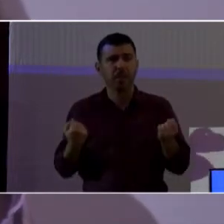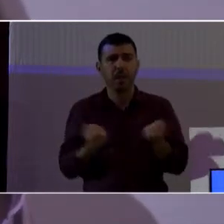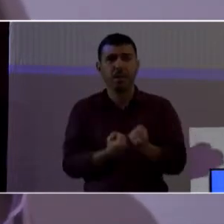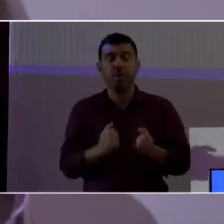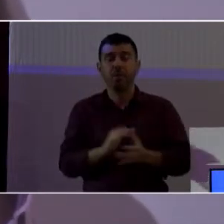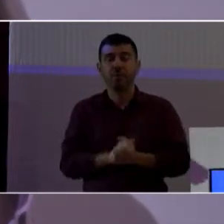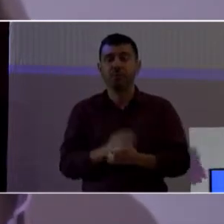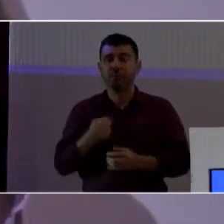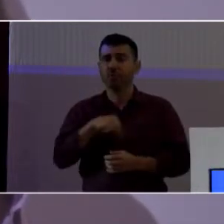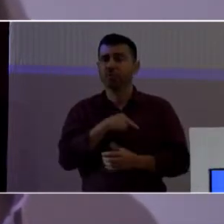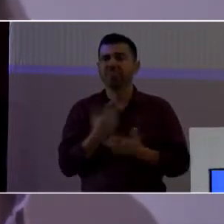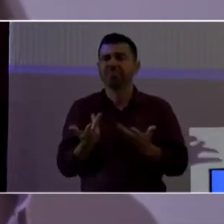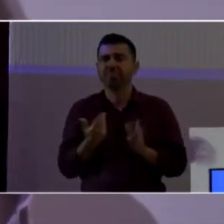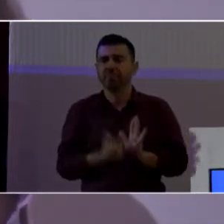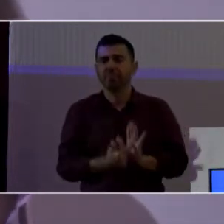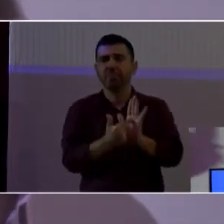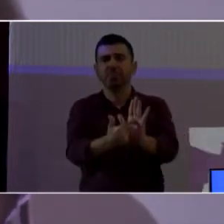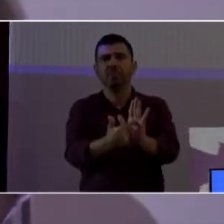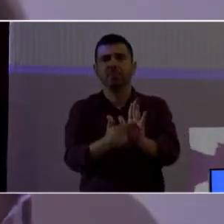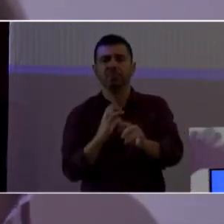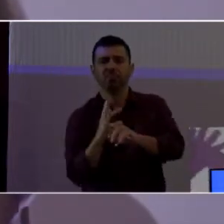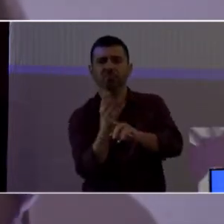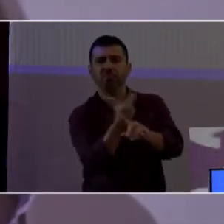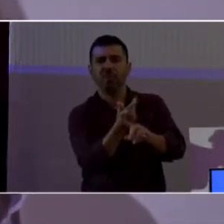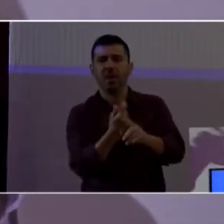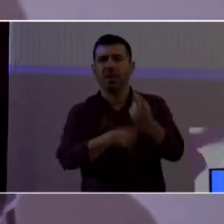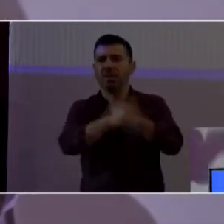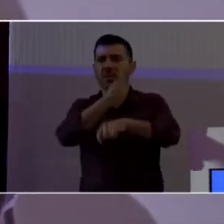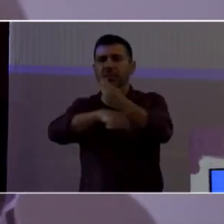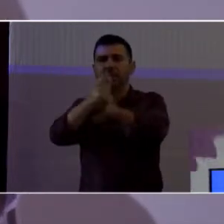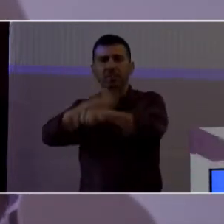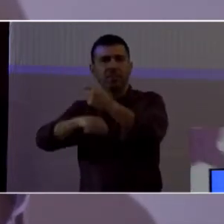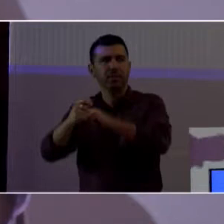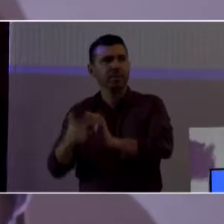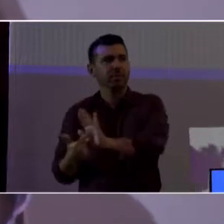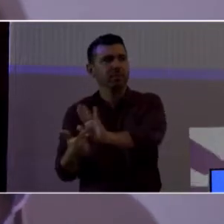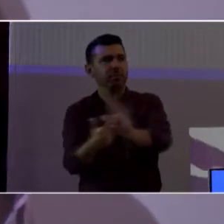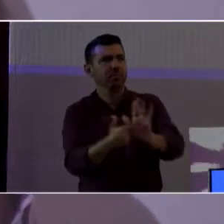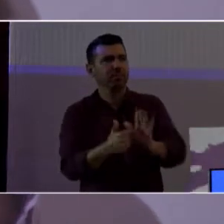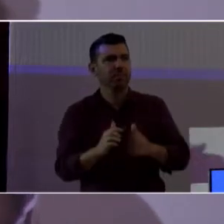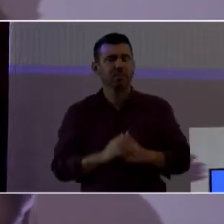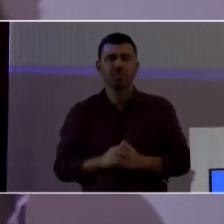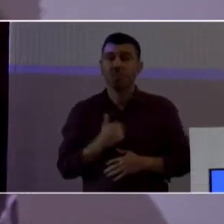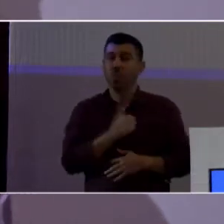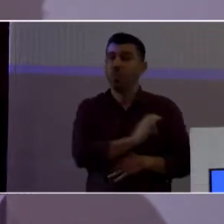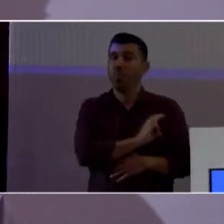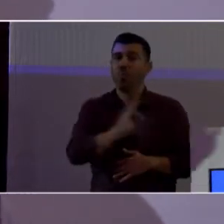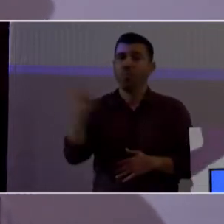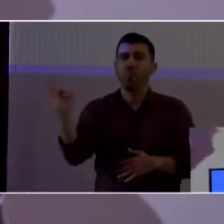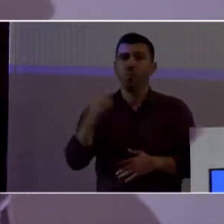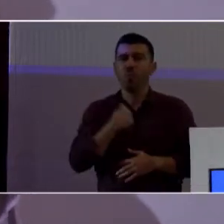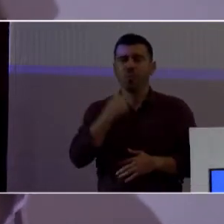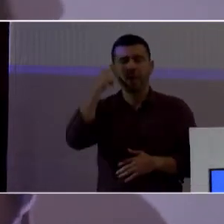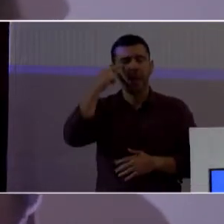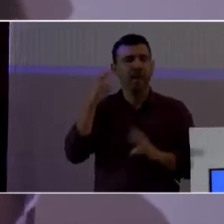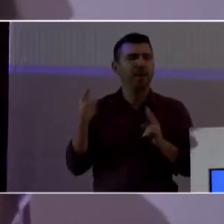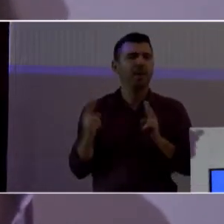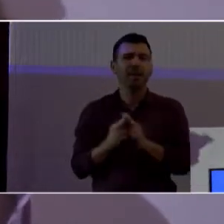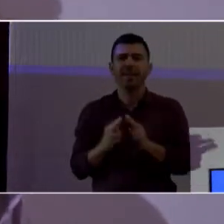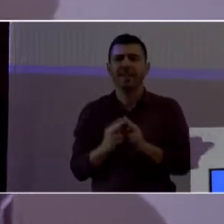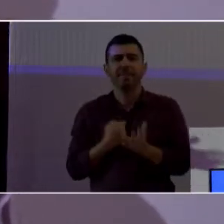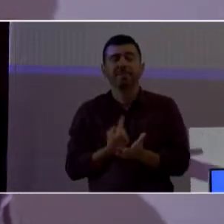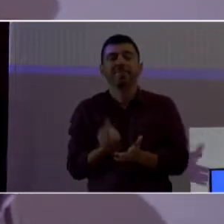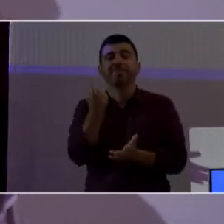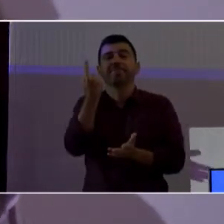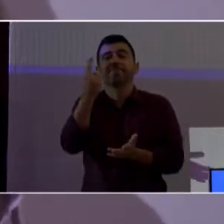exponer nuestros productos ante esta magnitud de evento. Nunca había estado, no lo conocía. Yo tuve